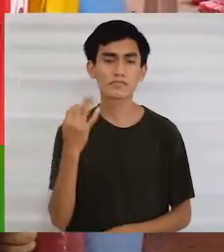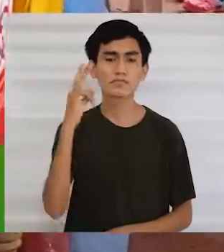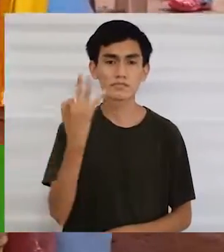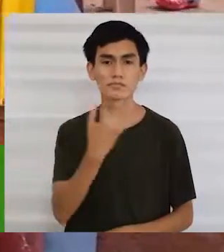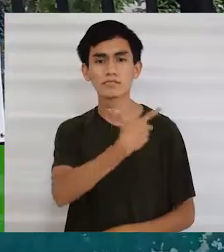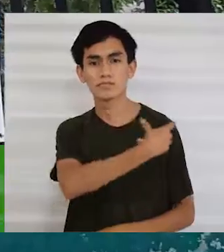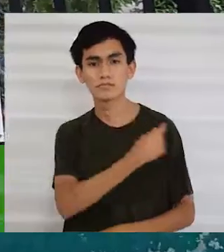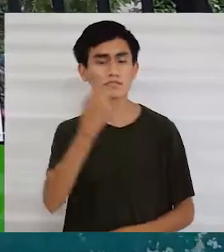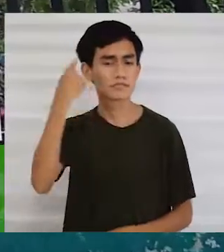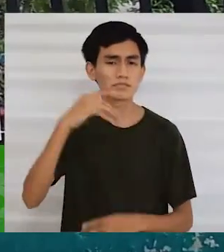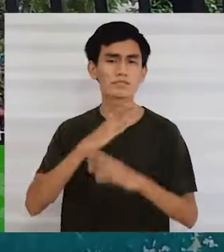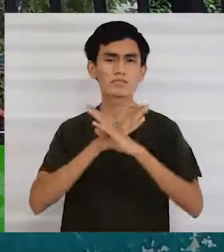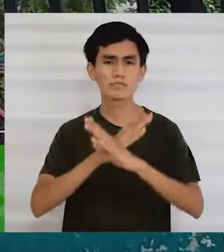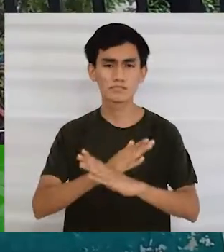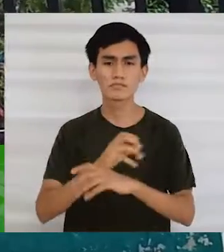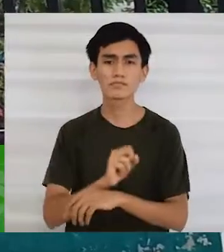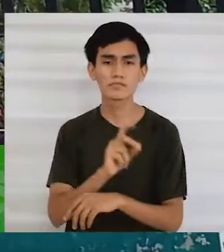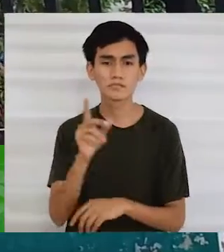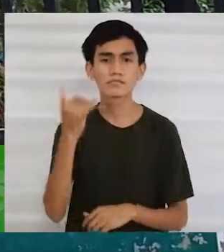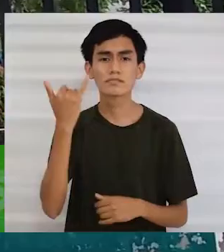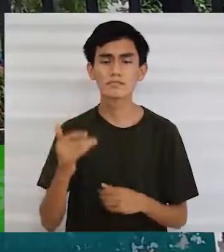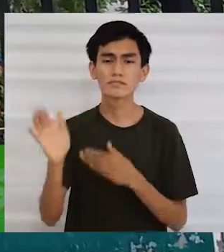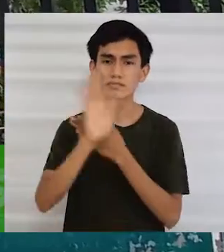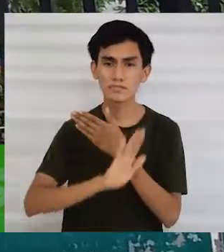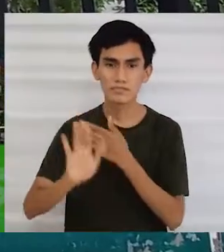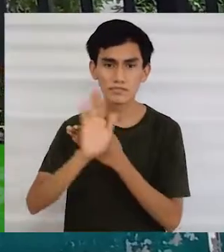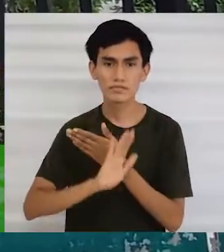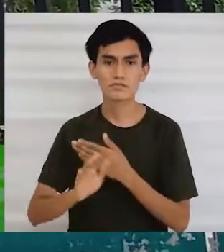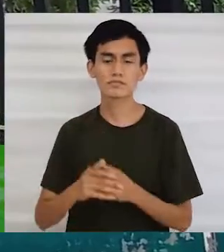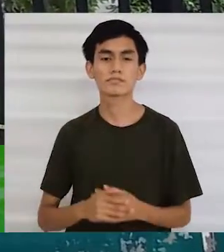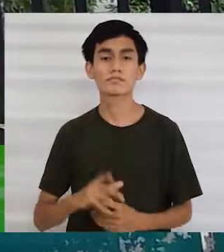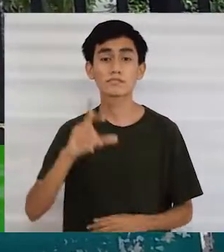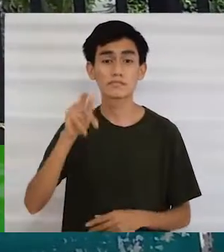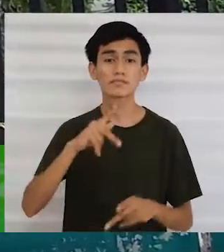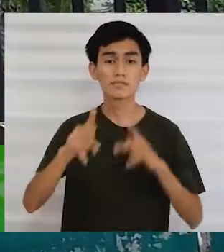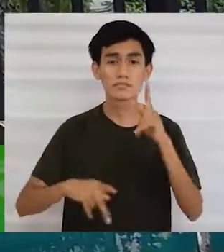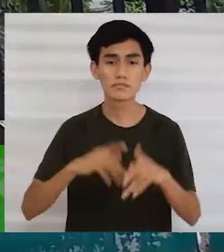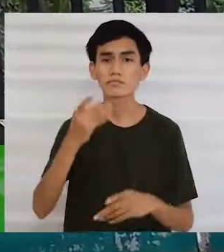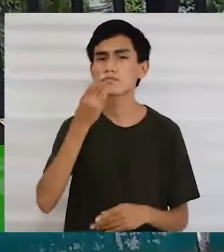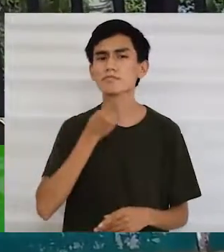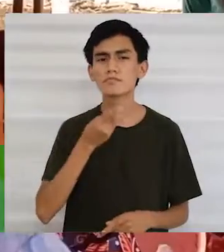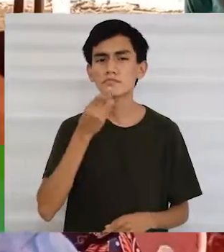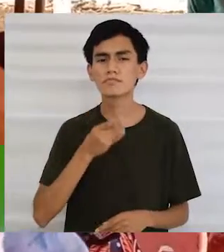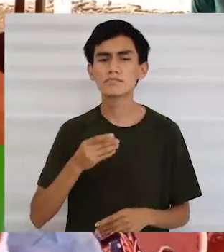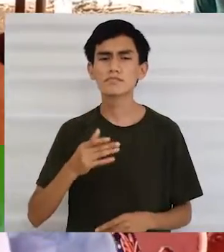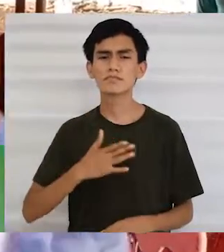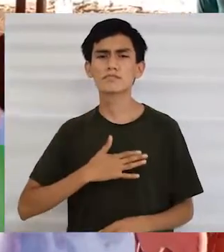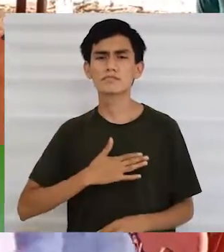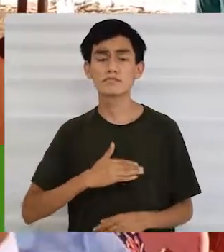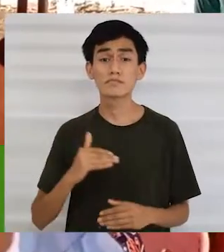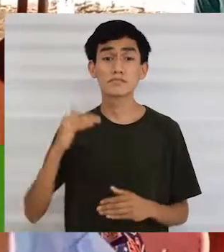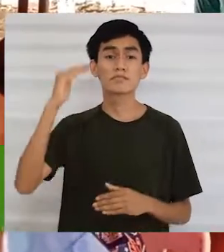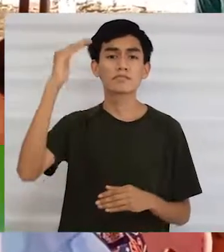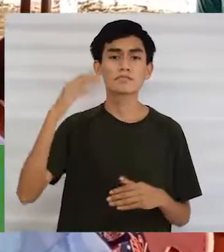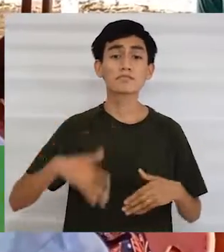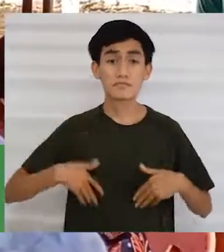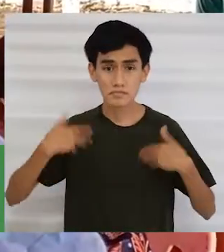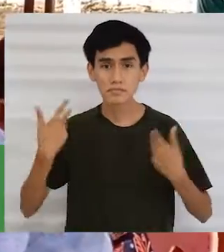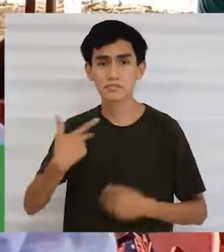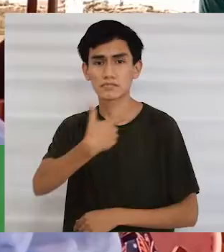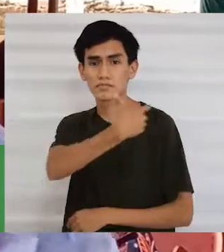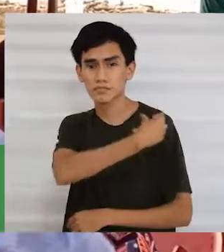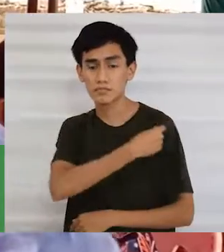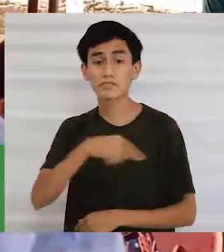poder contrarrestar esta enfermedad, ¿no? Y protegernos. Las personas que son diabéticas, las personas que son hipertensas, pueden vacunarse,